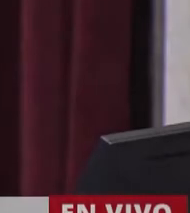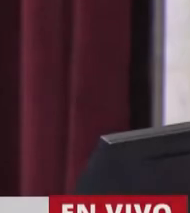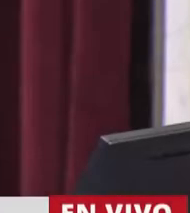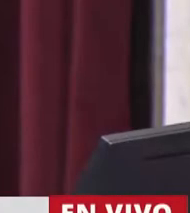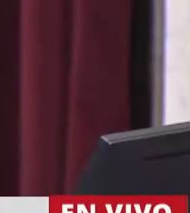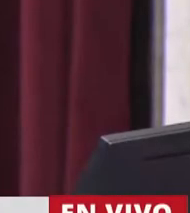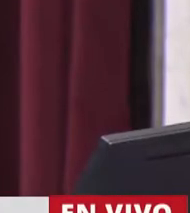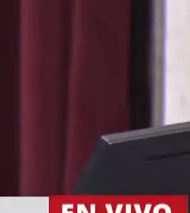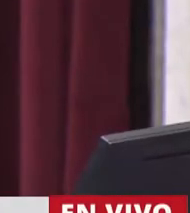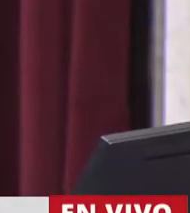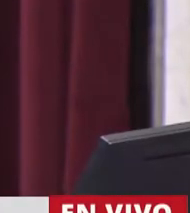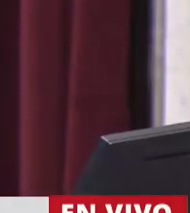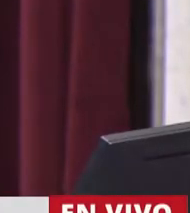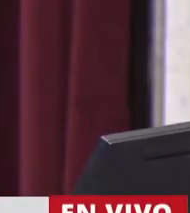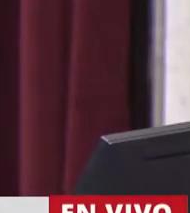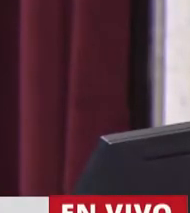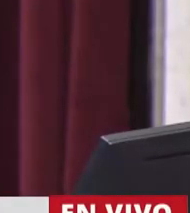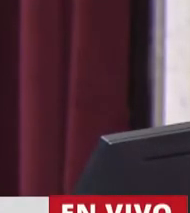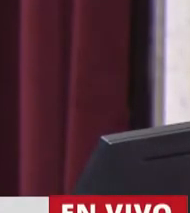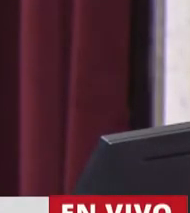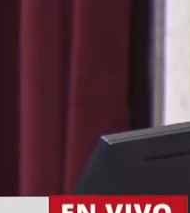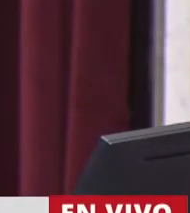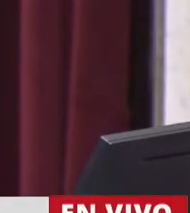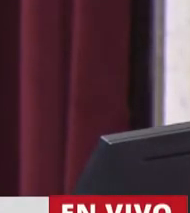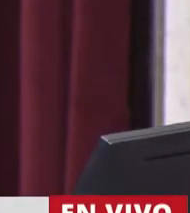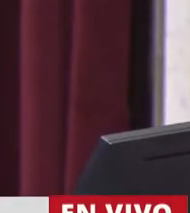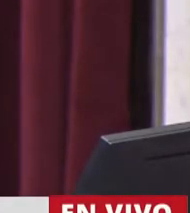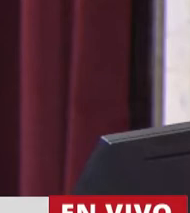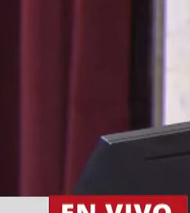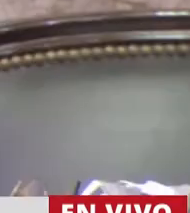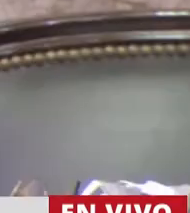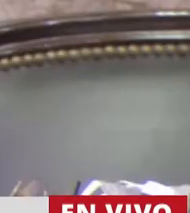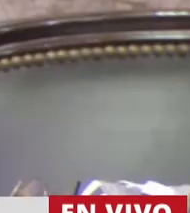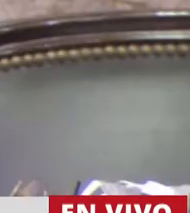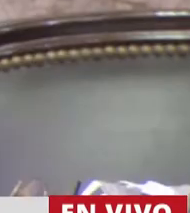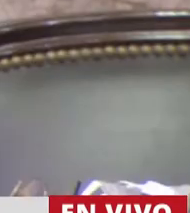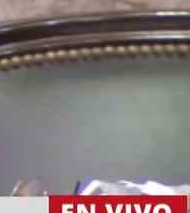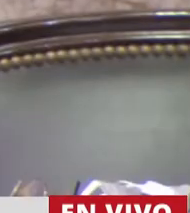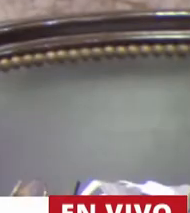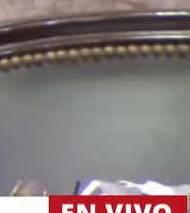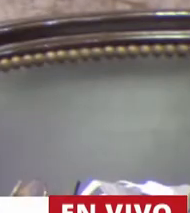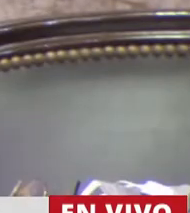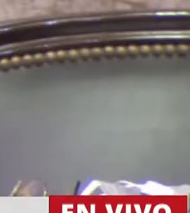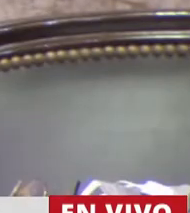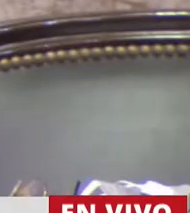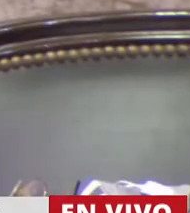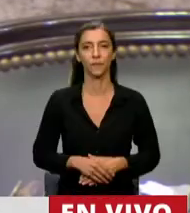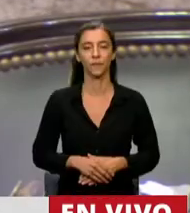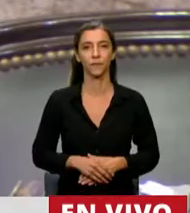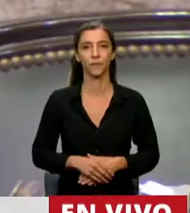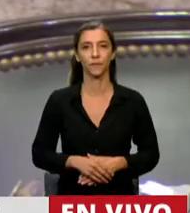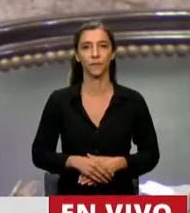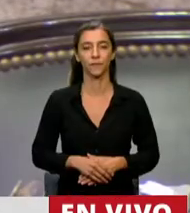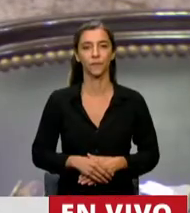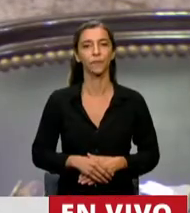Tiene la palabra el diputado Juan Carlos Giordano, Frente de Izquierda, Buenos Aires. Bueno, en el mismo sentido de lo que